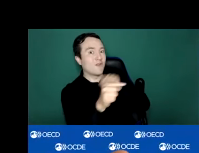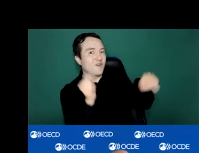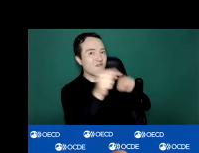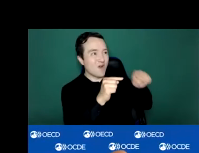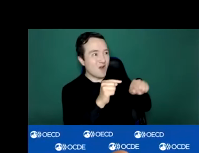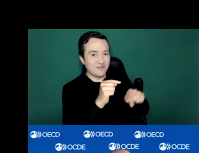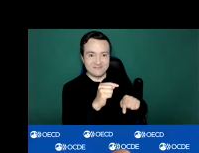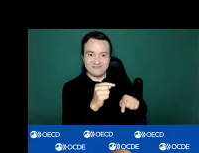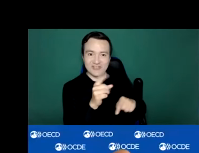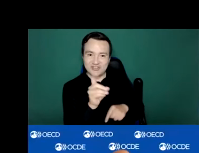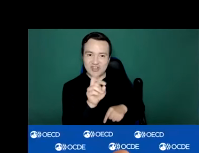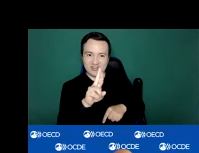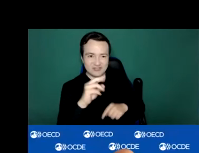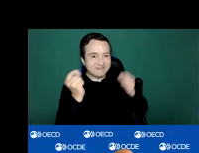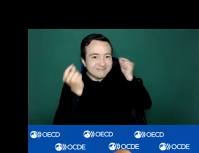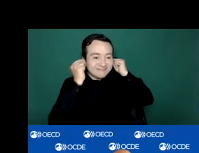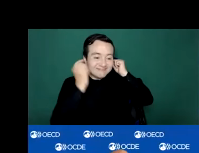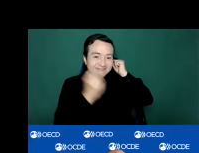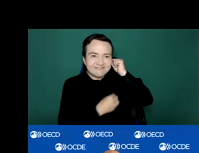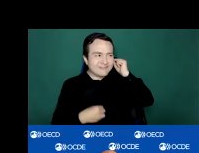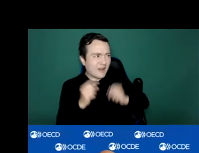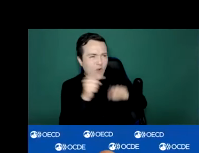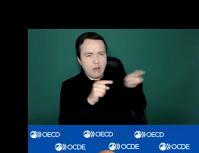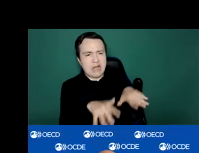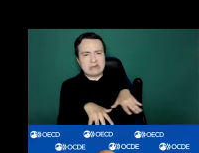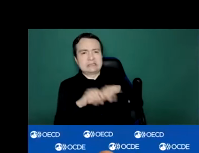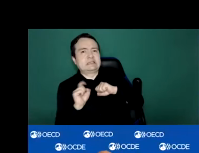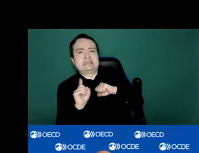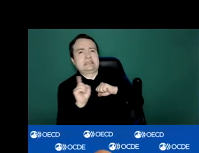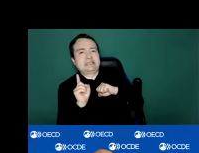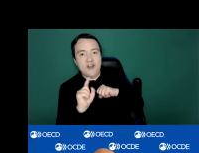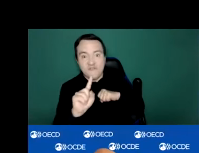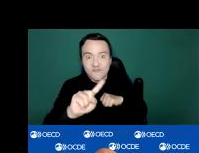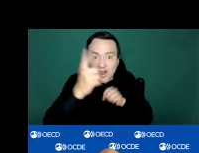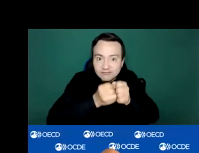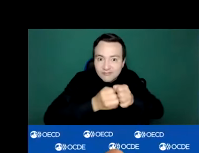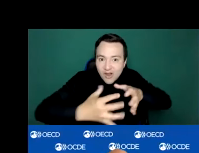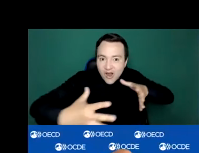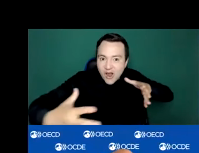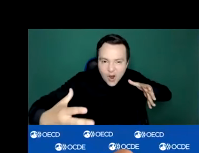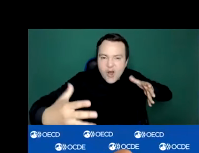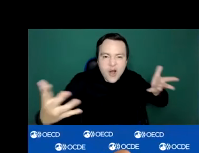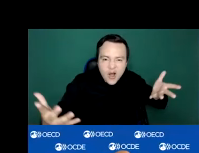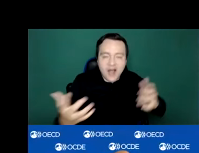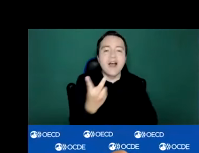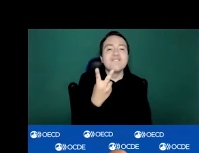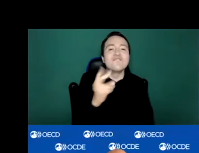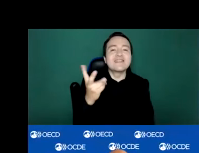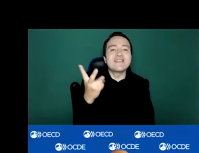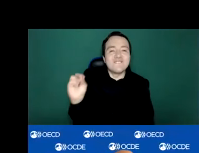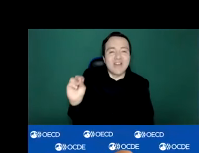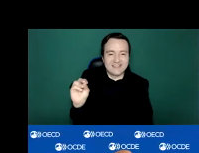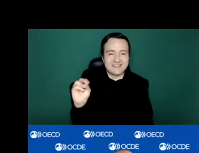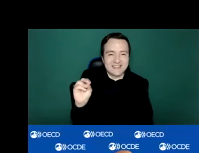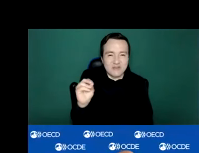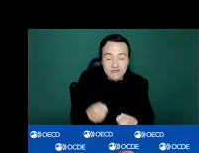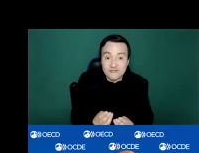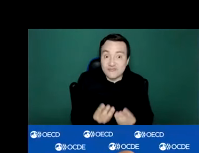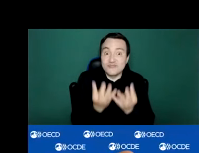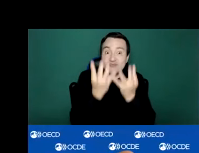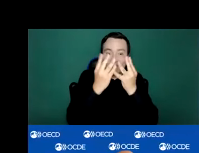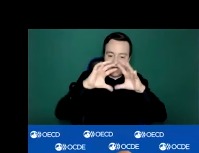El cuadro que ustedes ven ahí es de la primavera del 2020 en el hemisferio norte, quiere decir